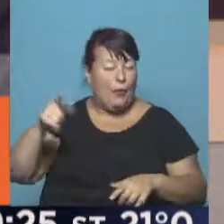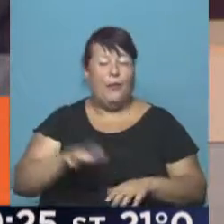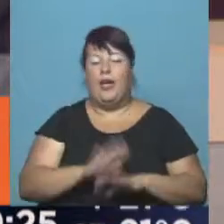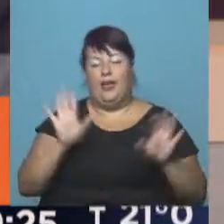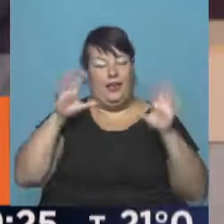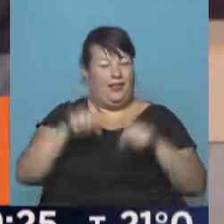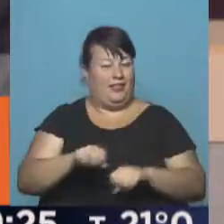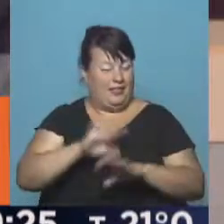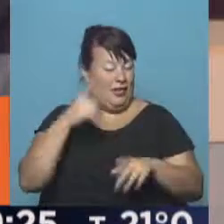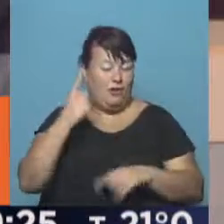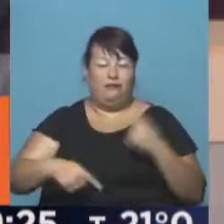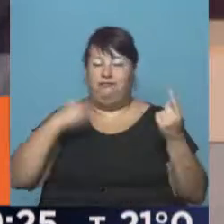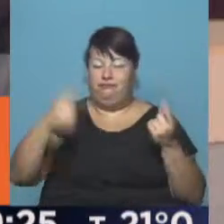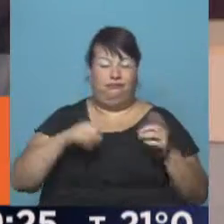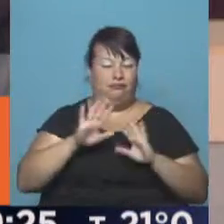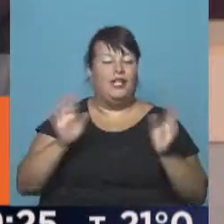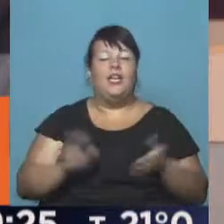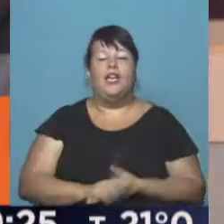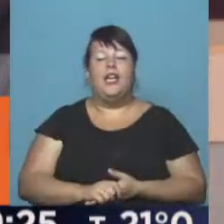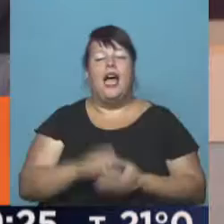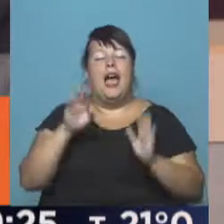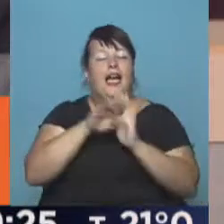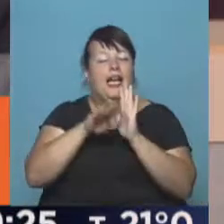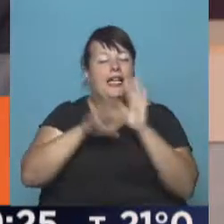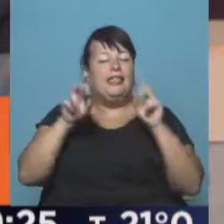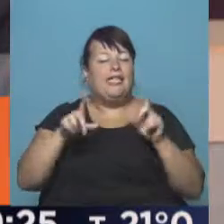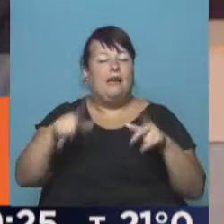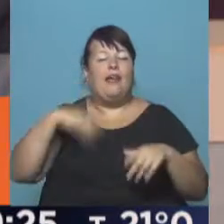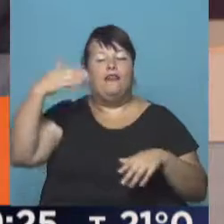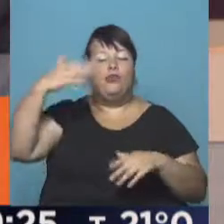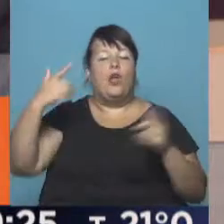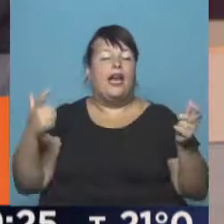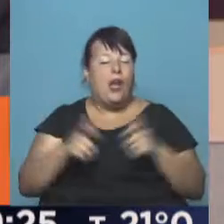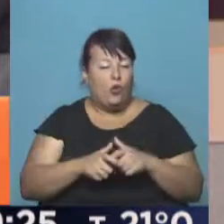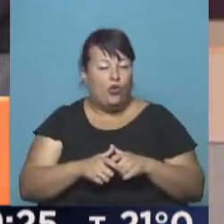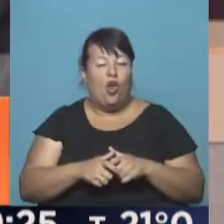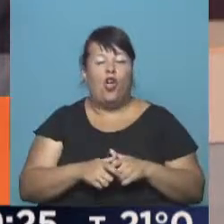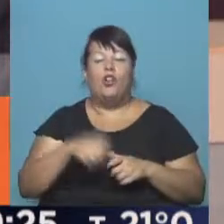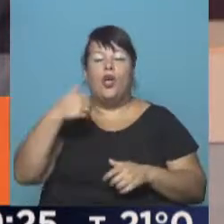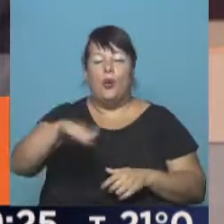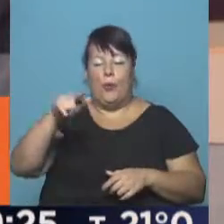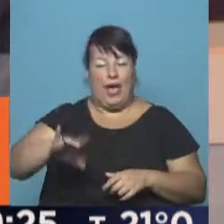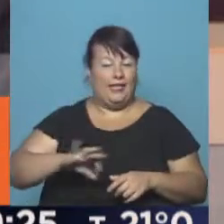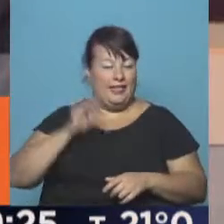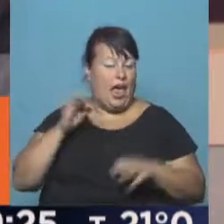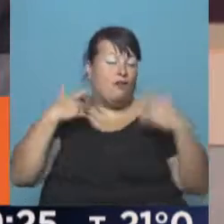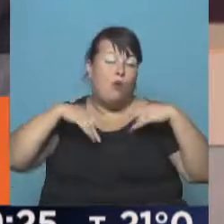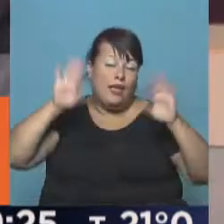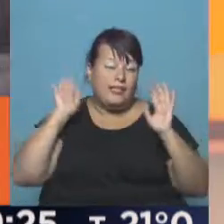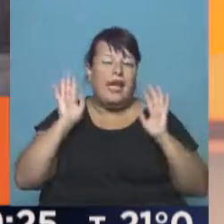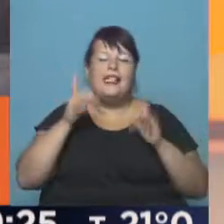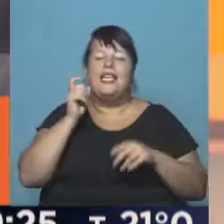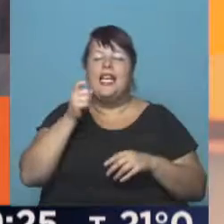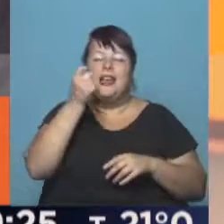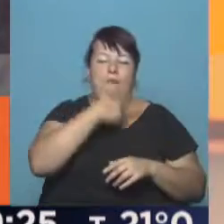de intervenciones una y otra vez, ¿no es cierto? En la agenda de la futura reunión que se va a dar este año, posiblemente,